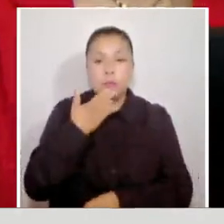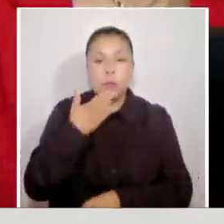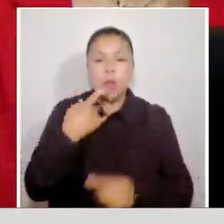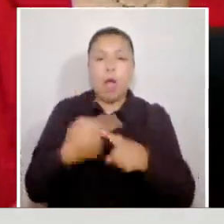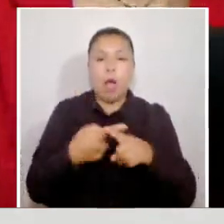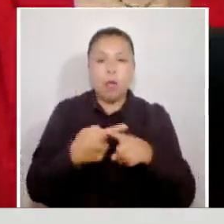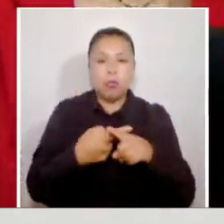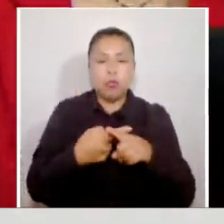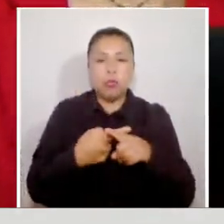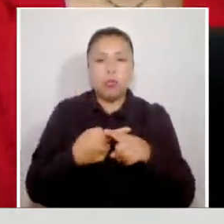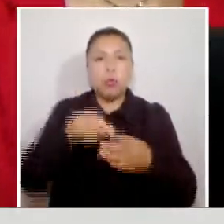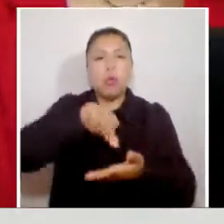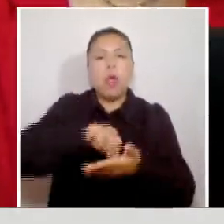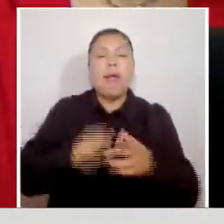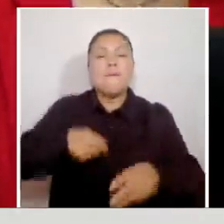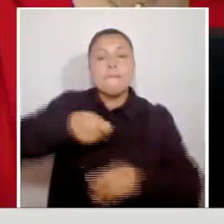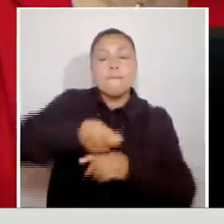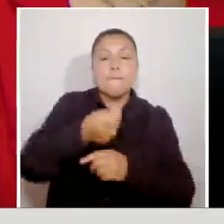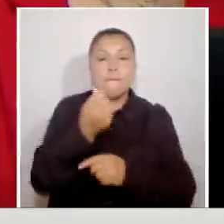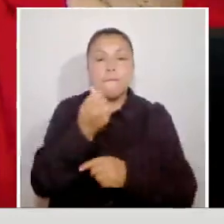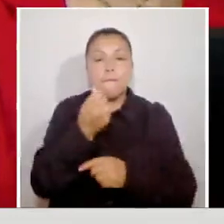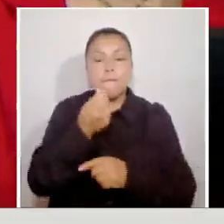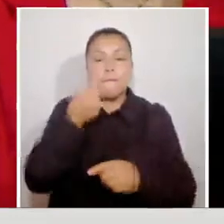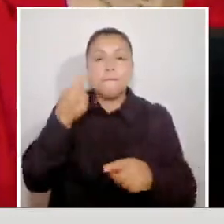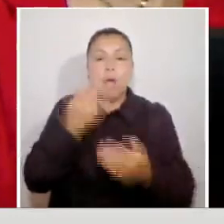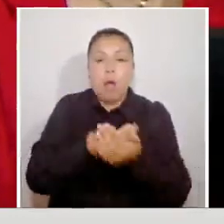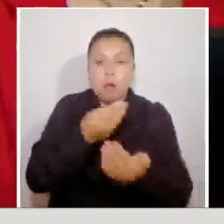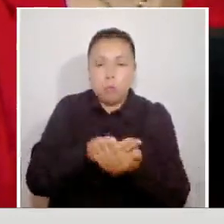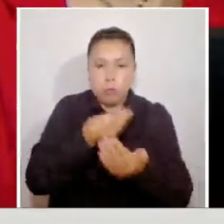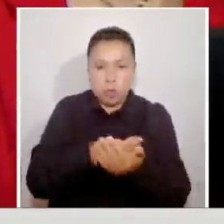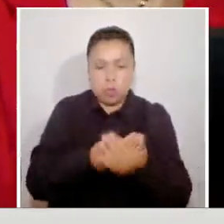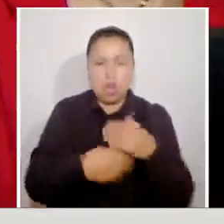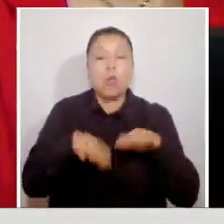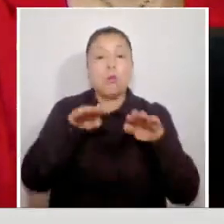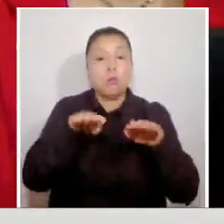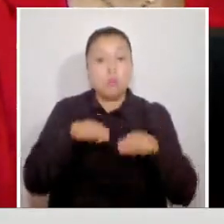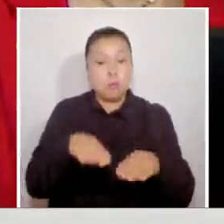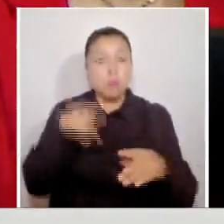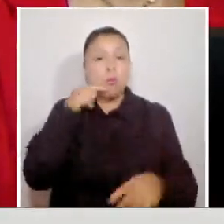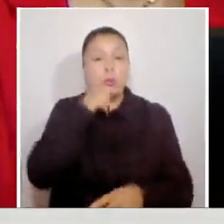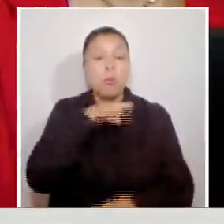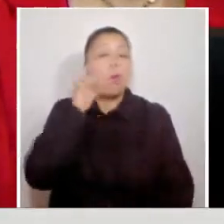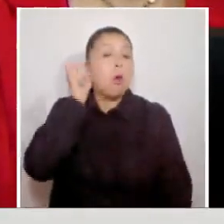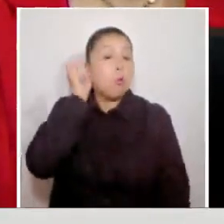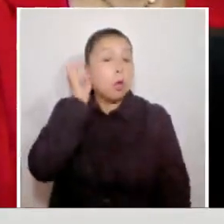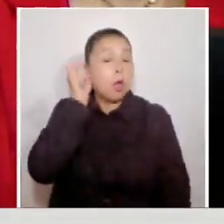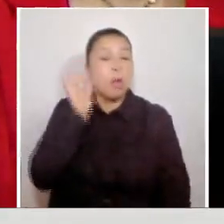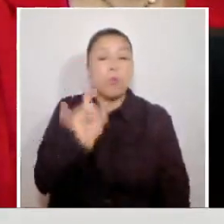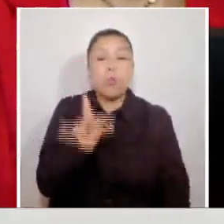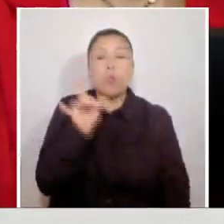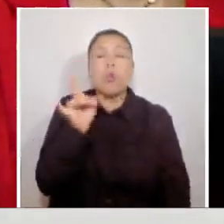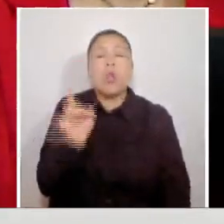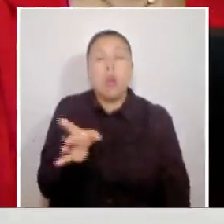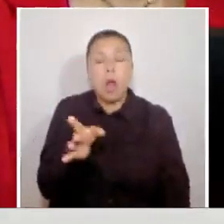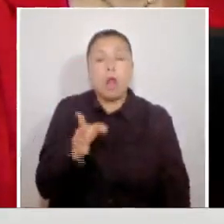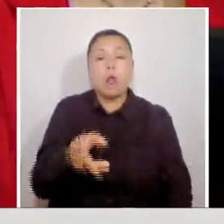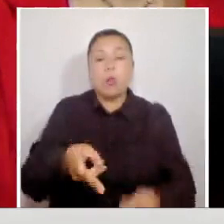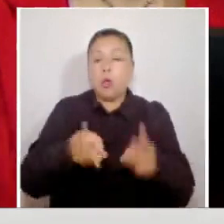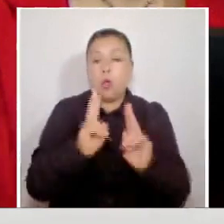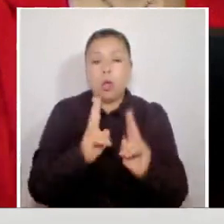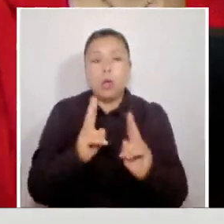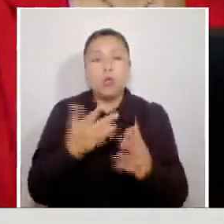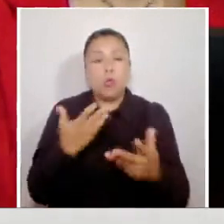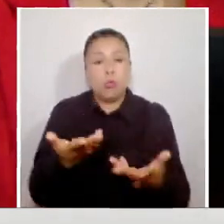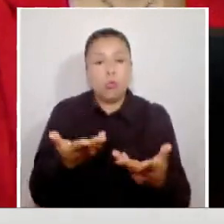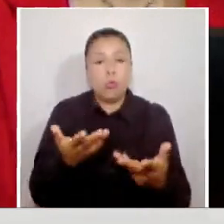capital Financiero usur Así ha ocurrido por ejemplo con las mujeres que eran vulneradas en sus derechos por la